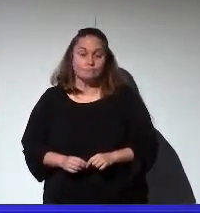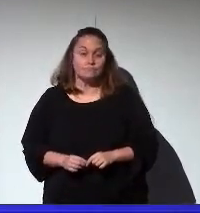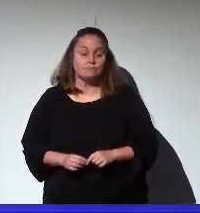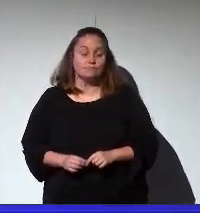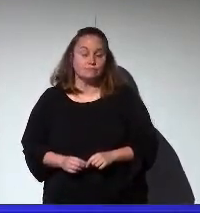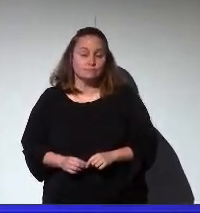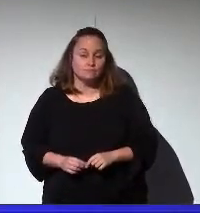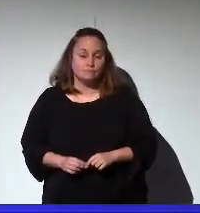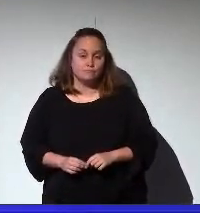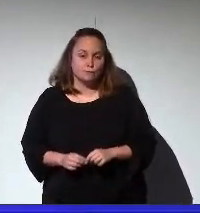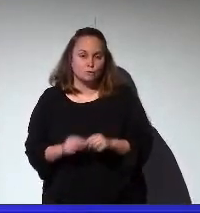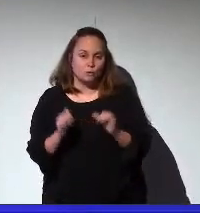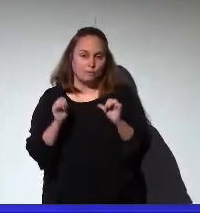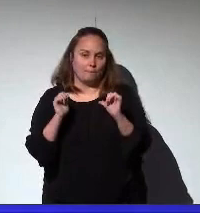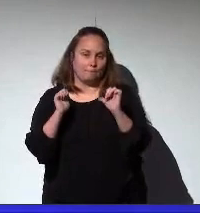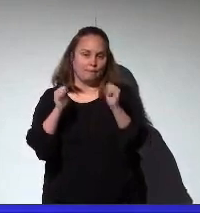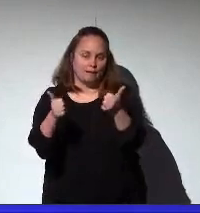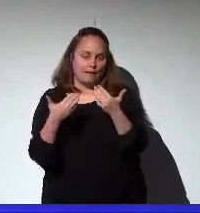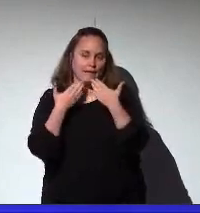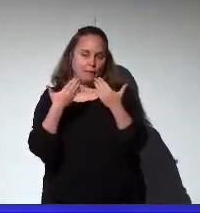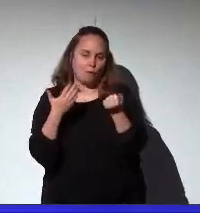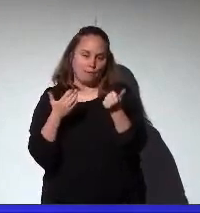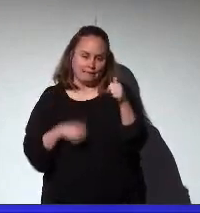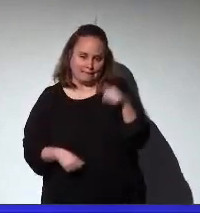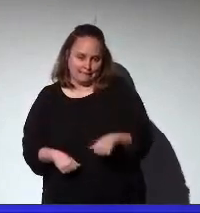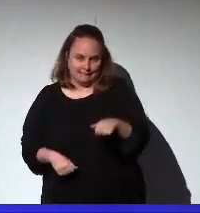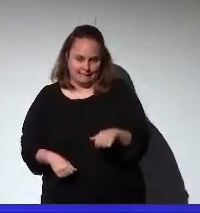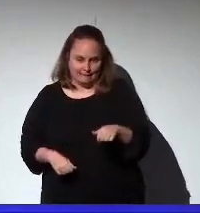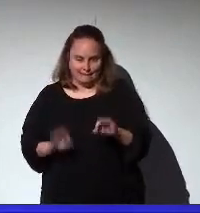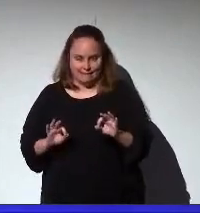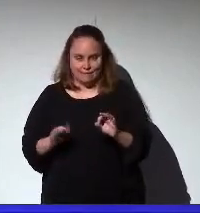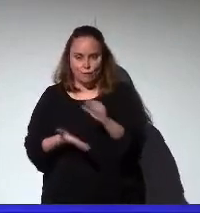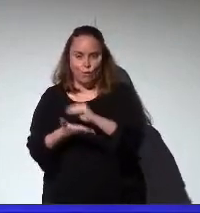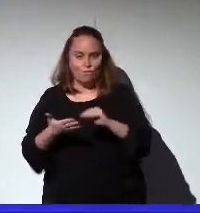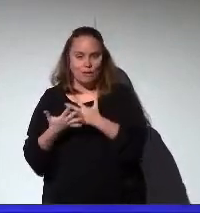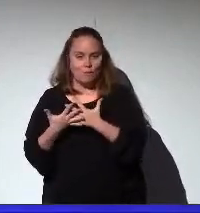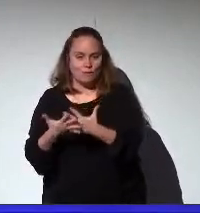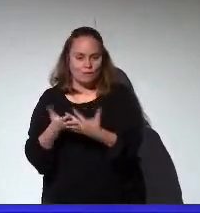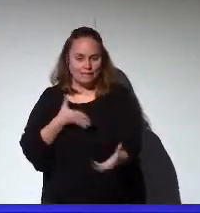agradeciendo tengo que barrer un poquito para casa, agradeciendo a la Oficina del Voluntariado, de mi